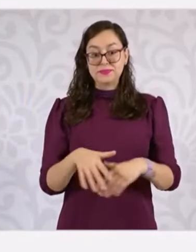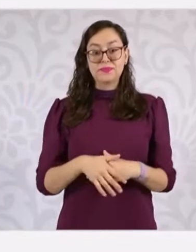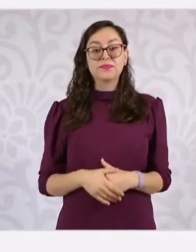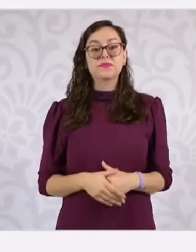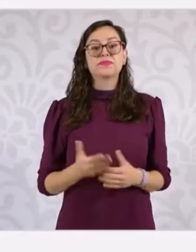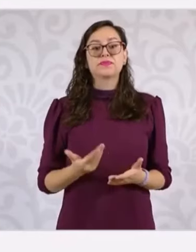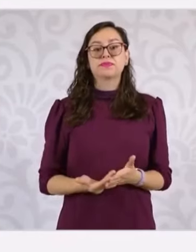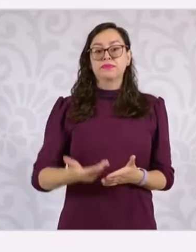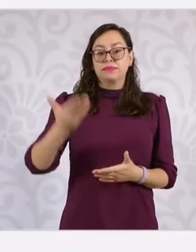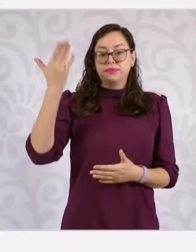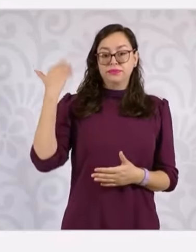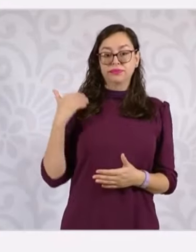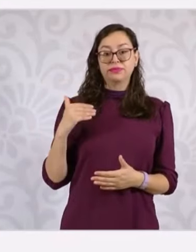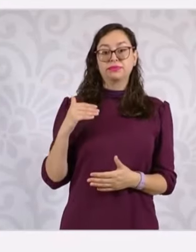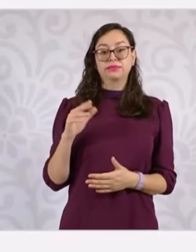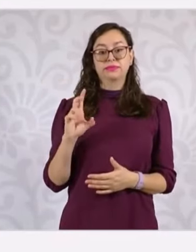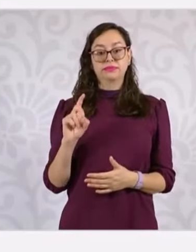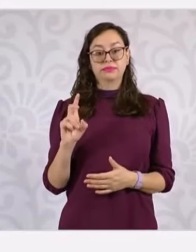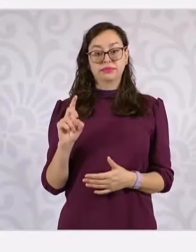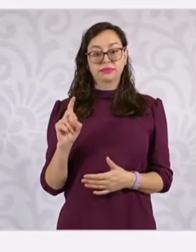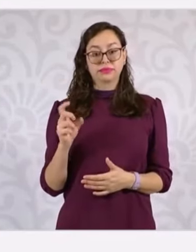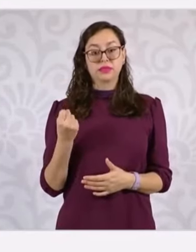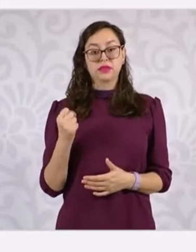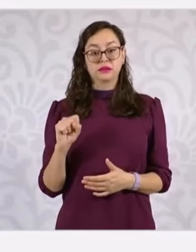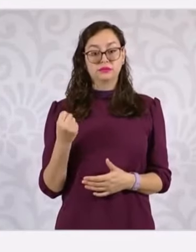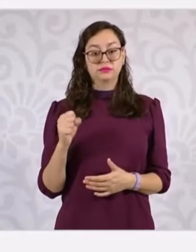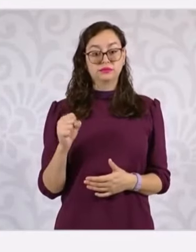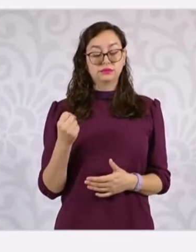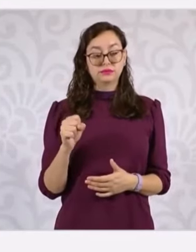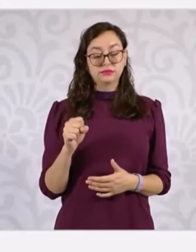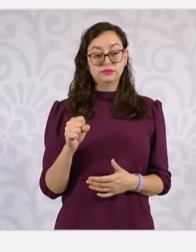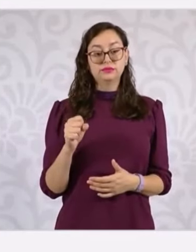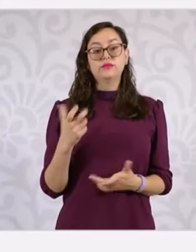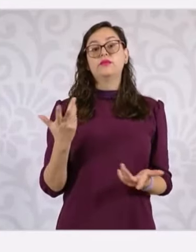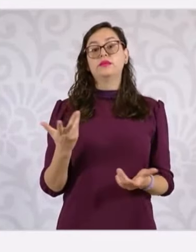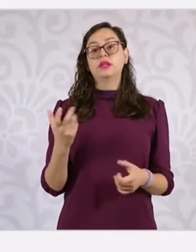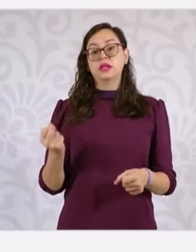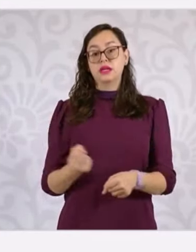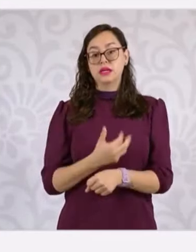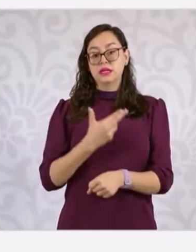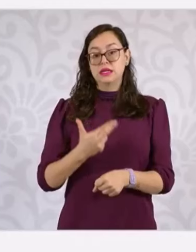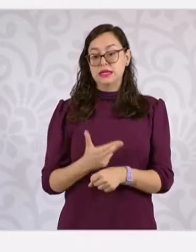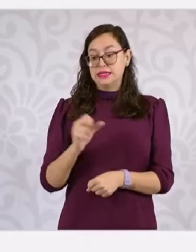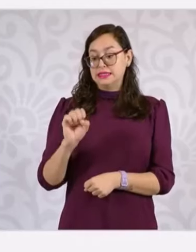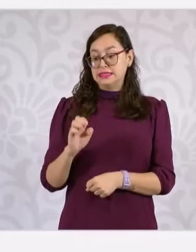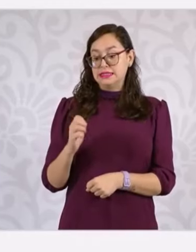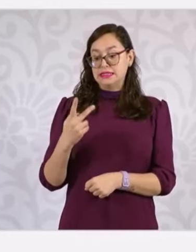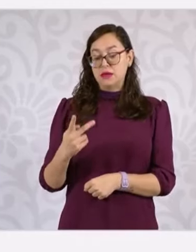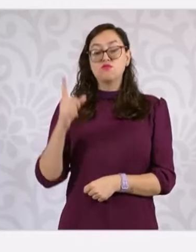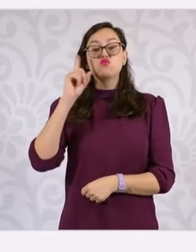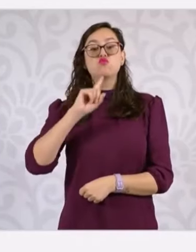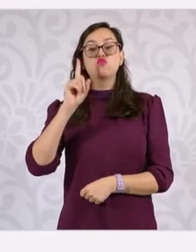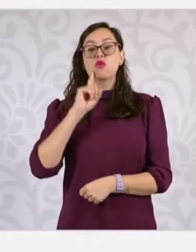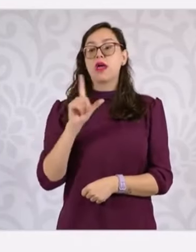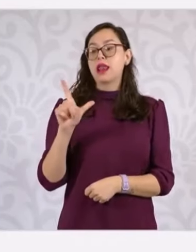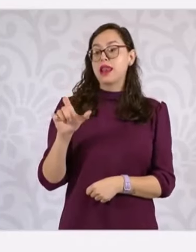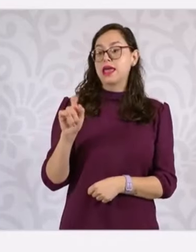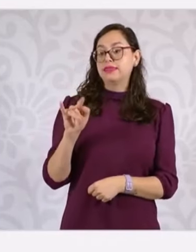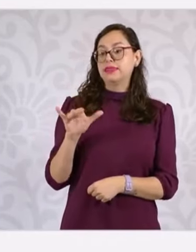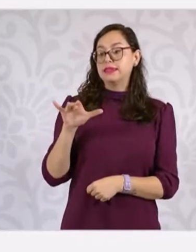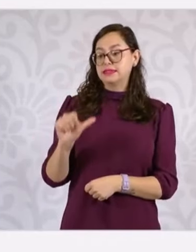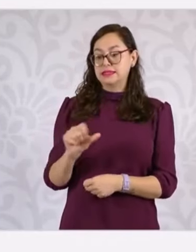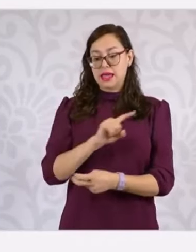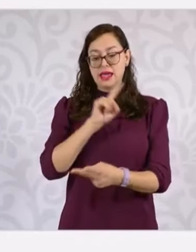30 de septiembre la secretaria de Educación Leticia Ramírez y el secretario de Salud